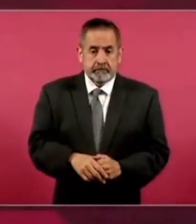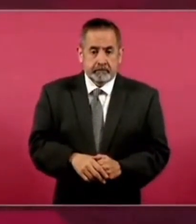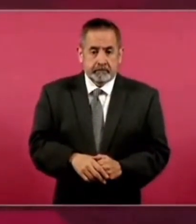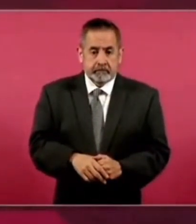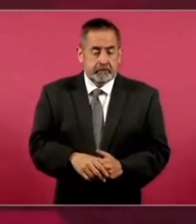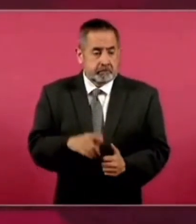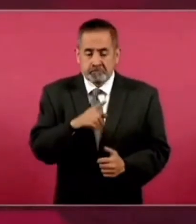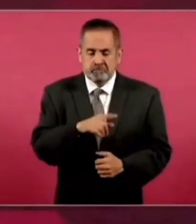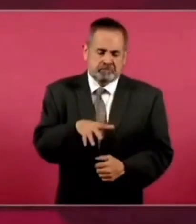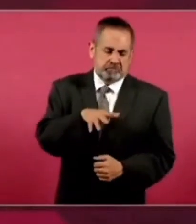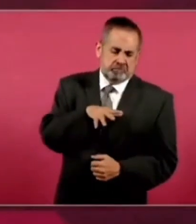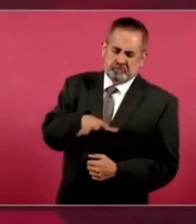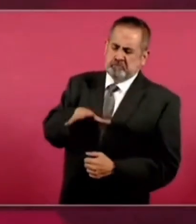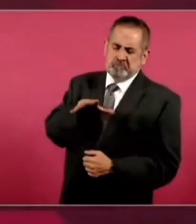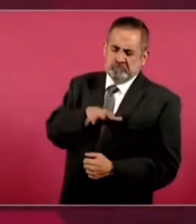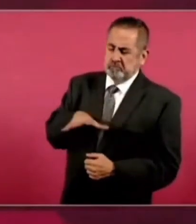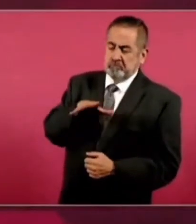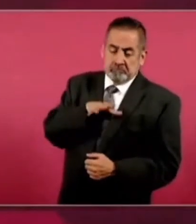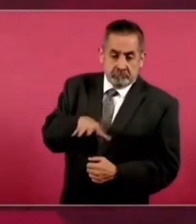no cede.